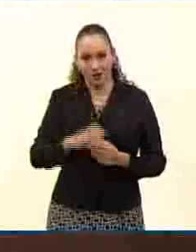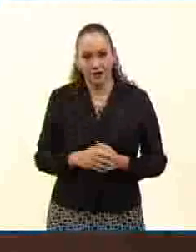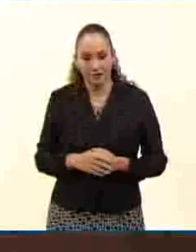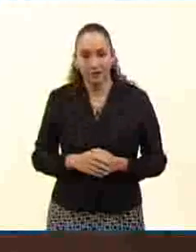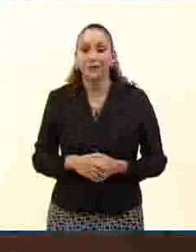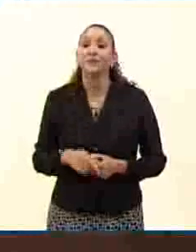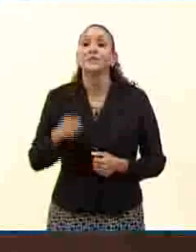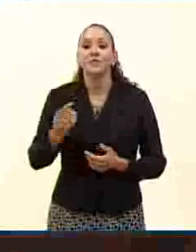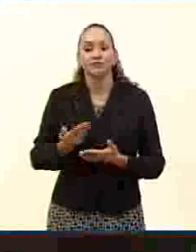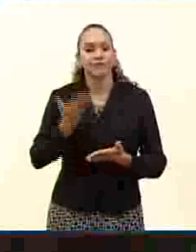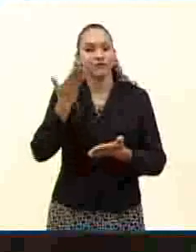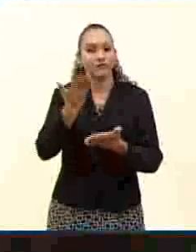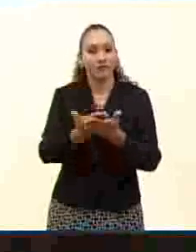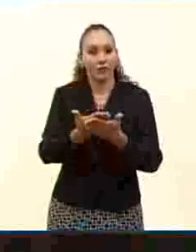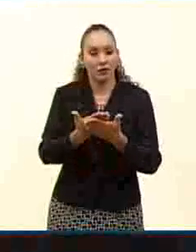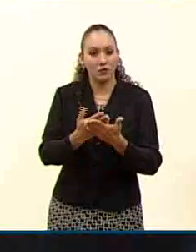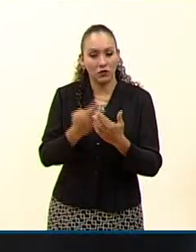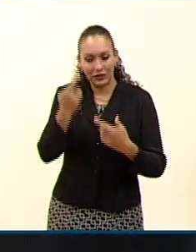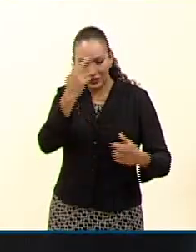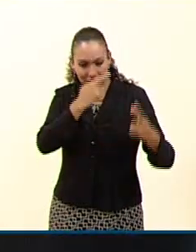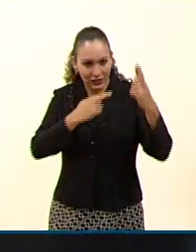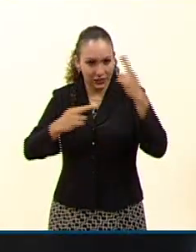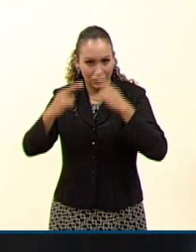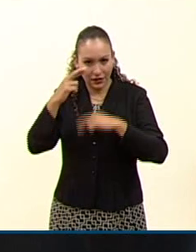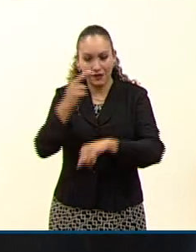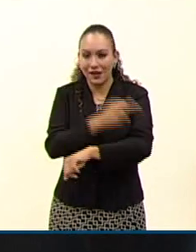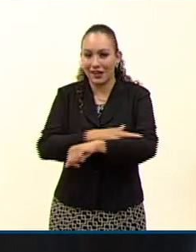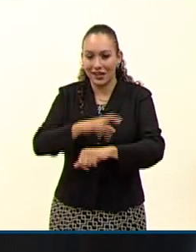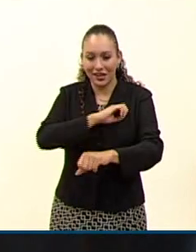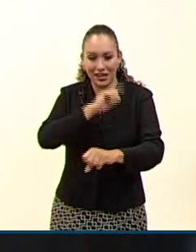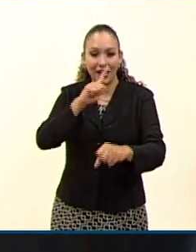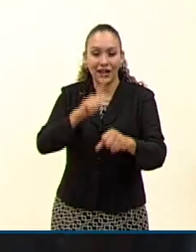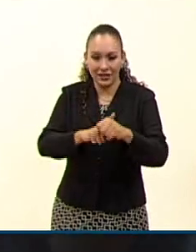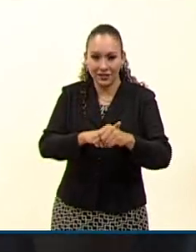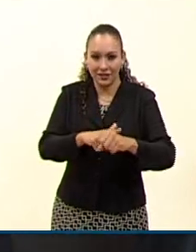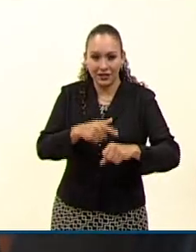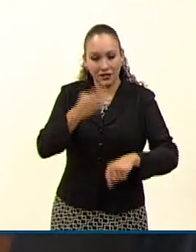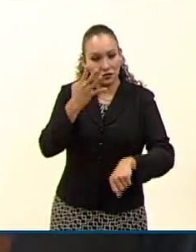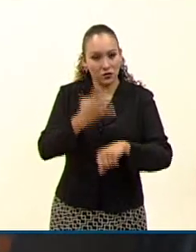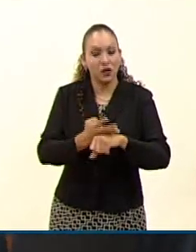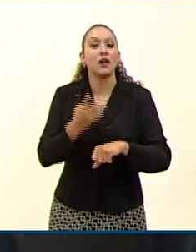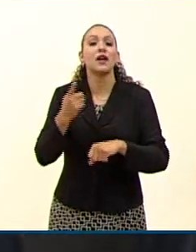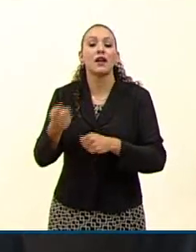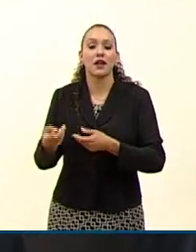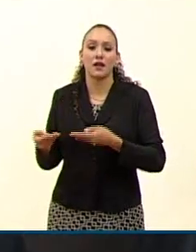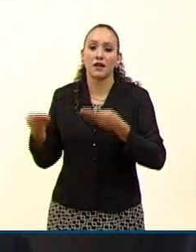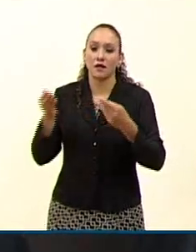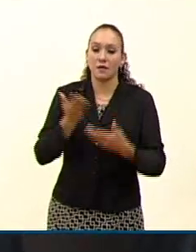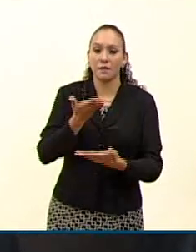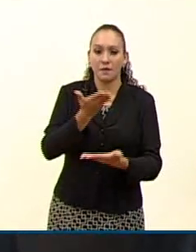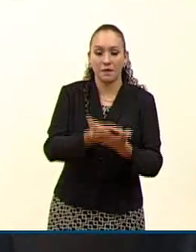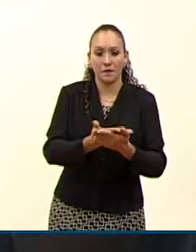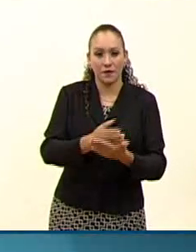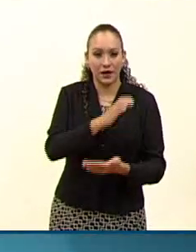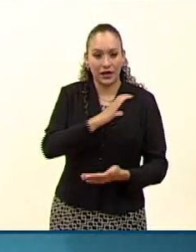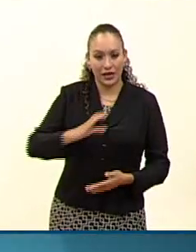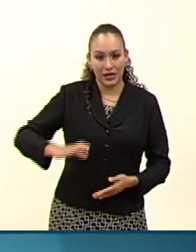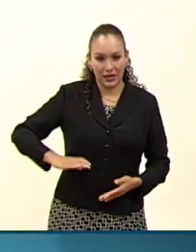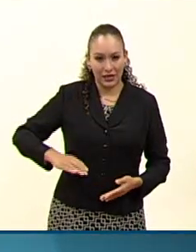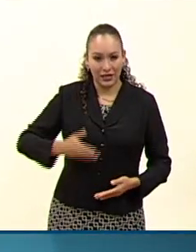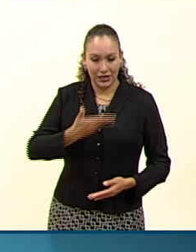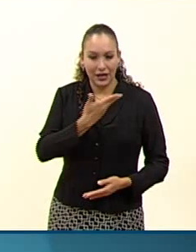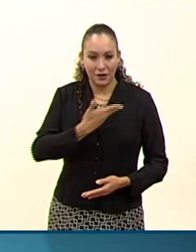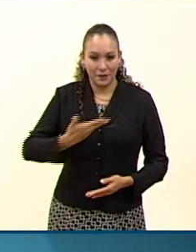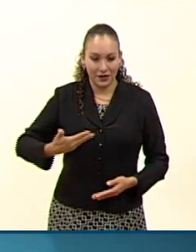el que propone resolver el recurso de revisión del procedimiento especial sancionador que presentó a la candidata a la presidencia